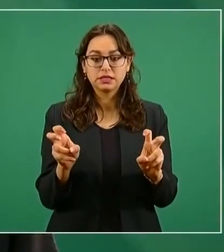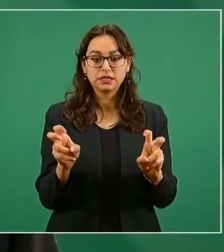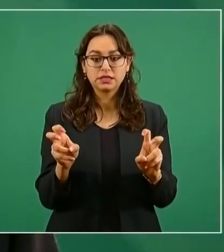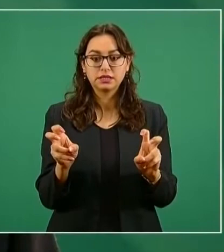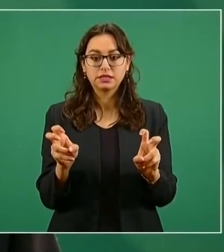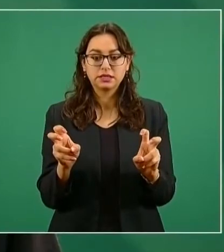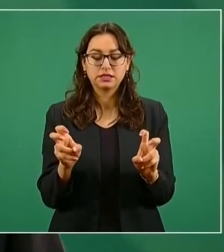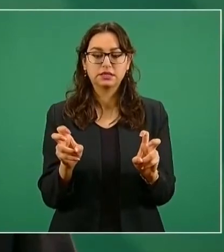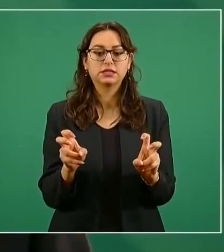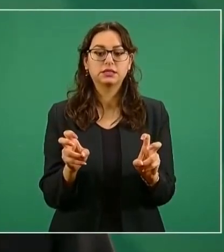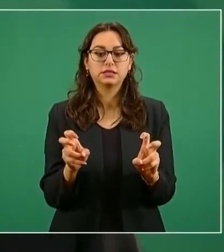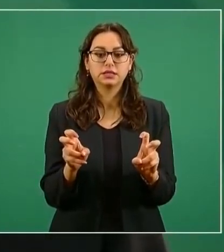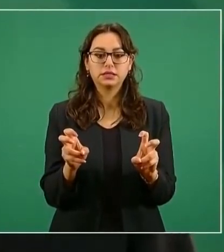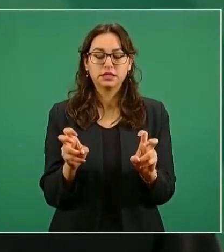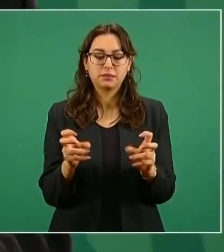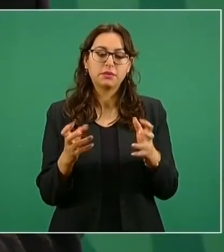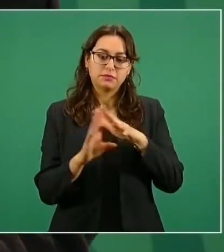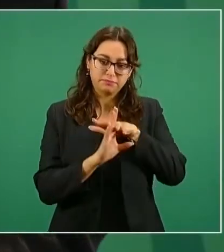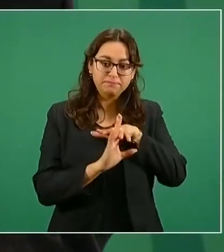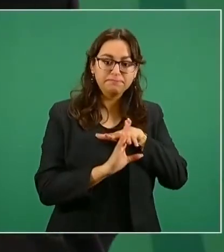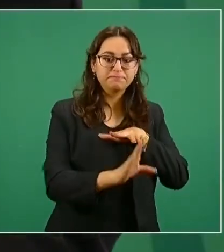el tema migratorio